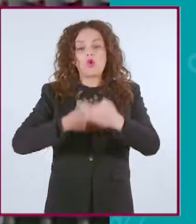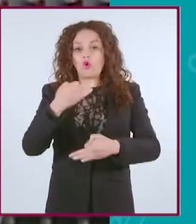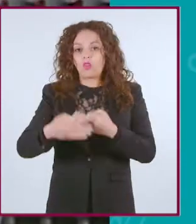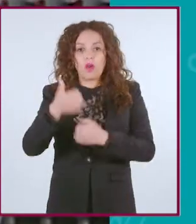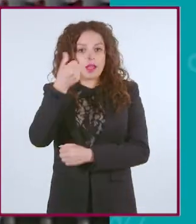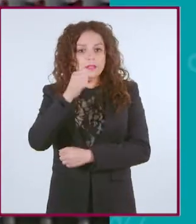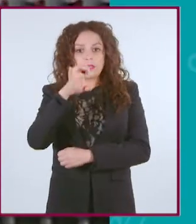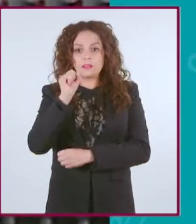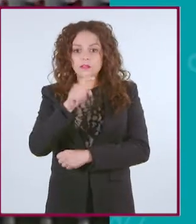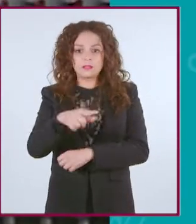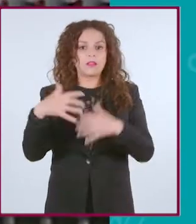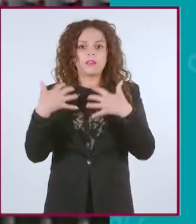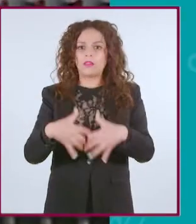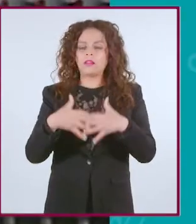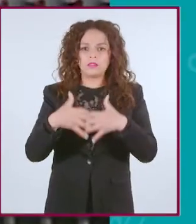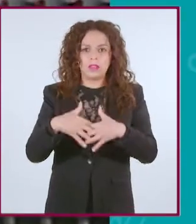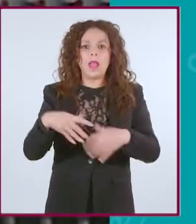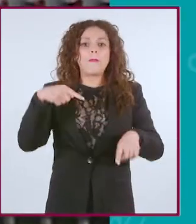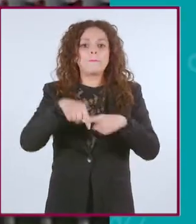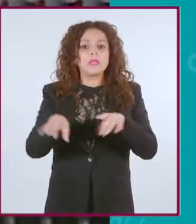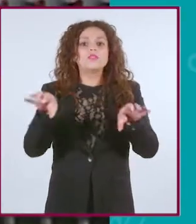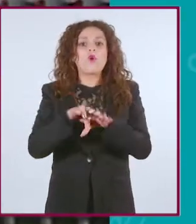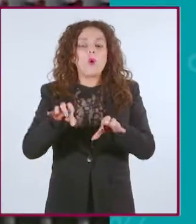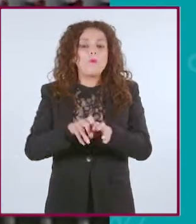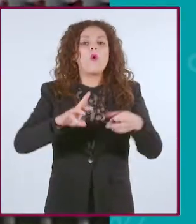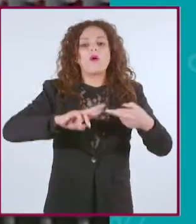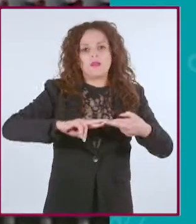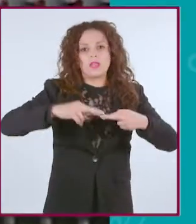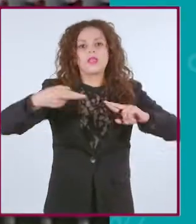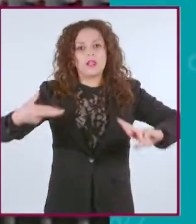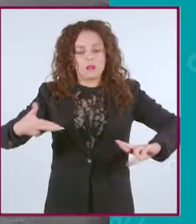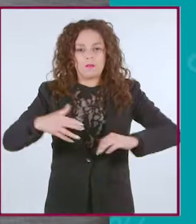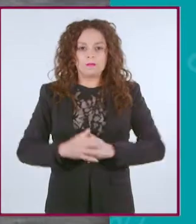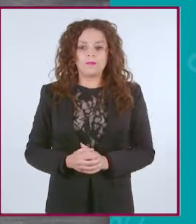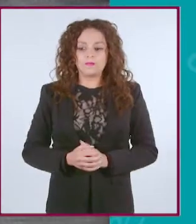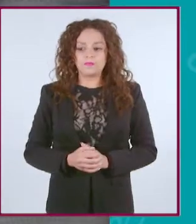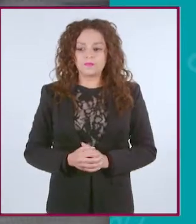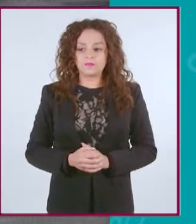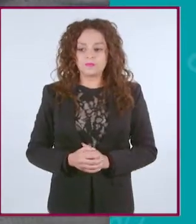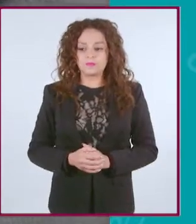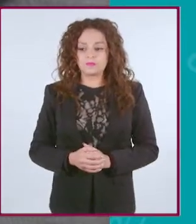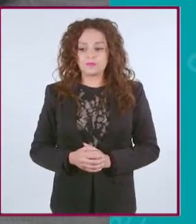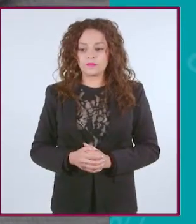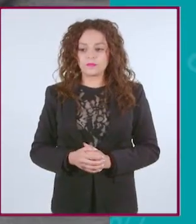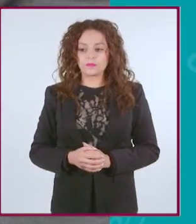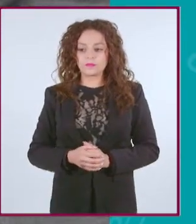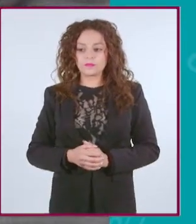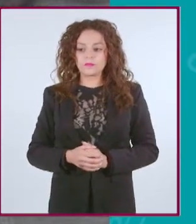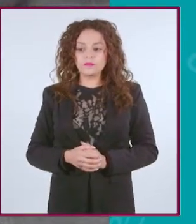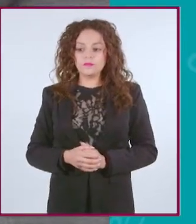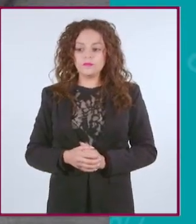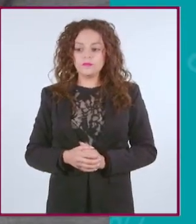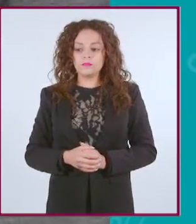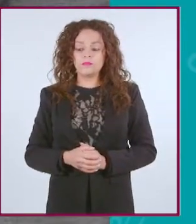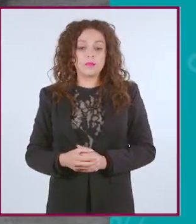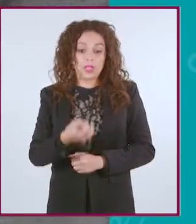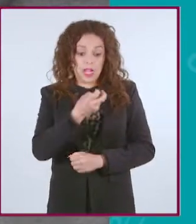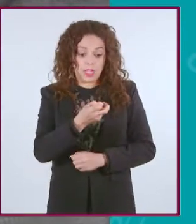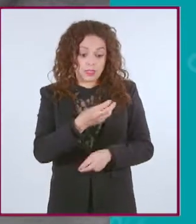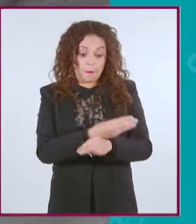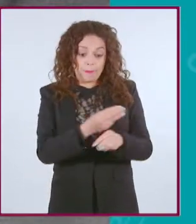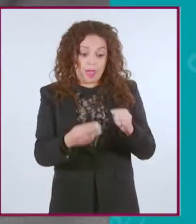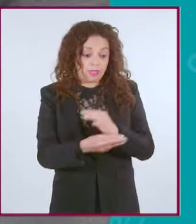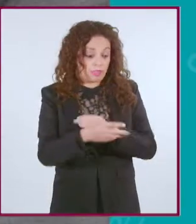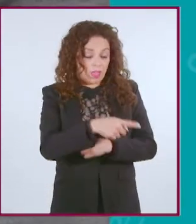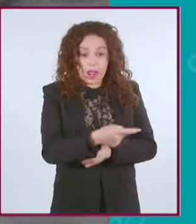comienza con el hilo. Nosotros, como ya dijimos, empezamos con la materia prima para nosotros